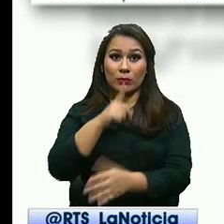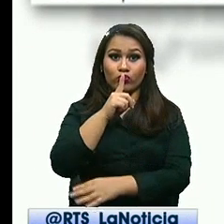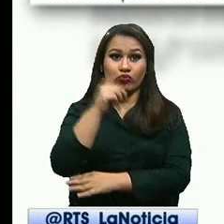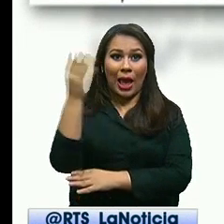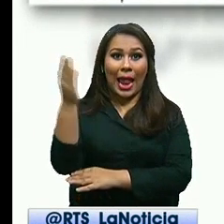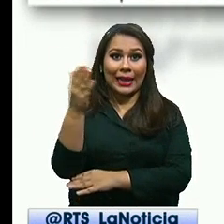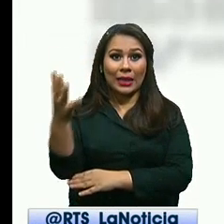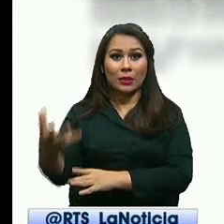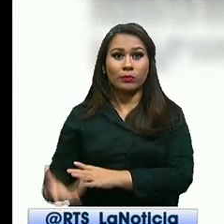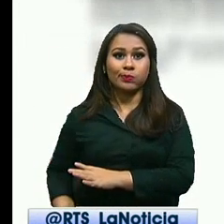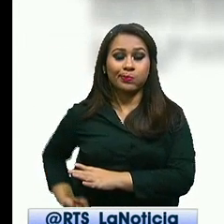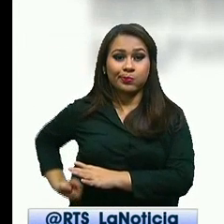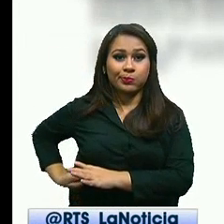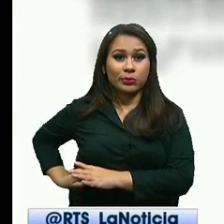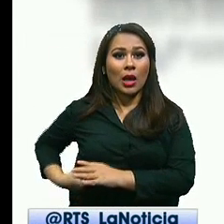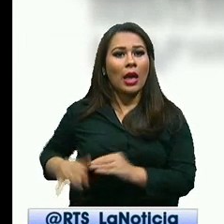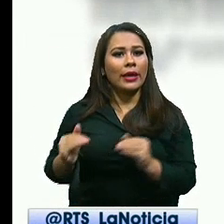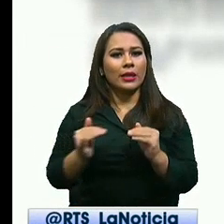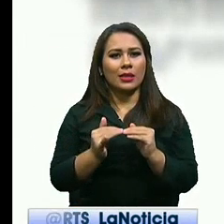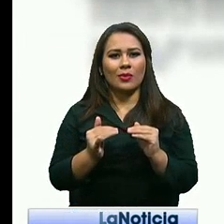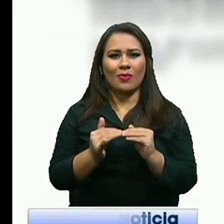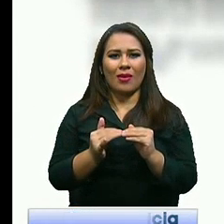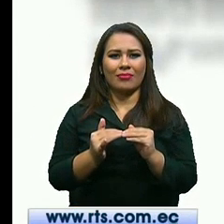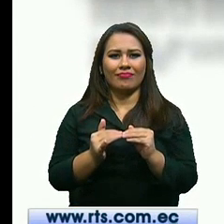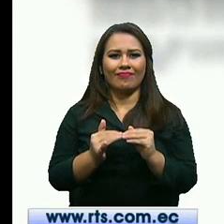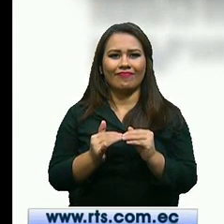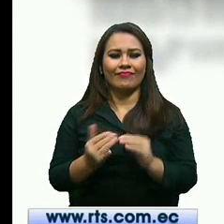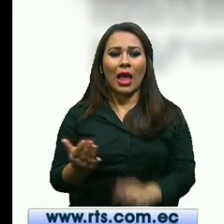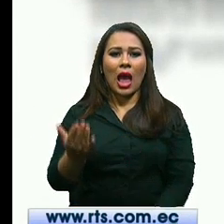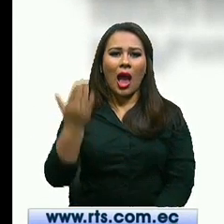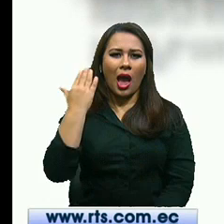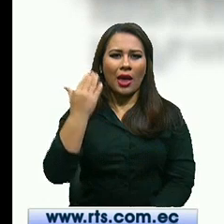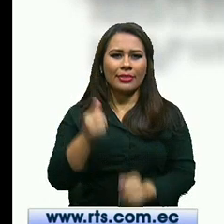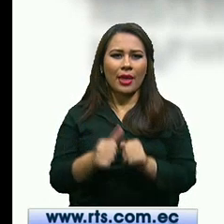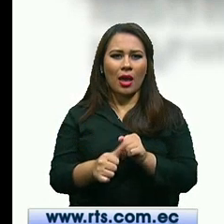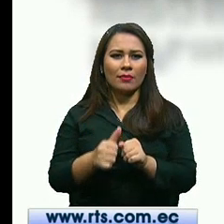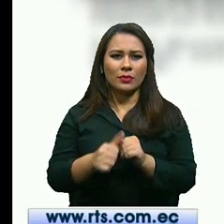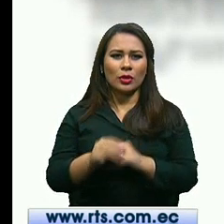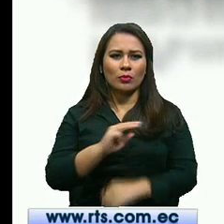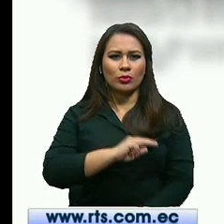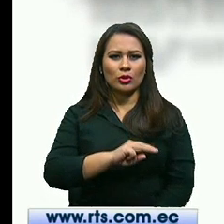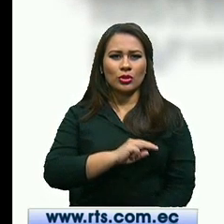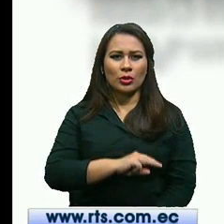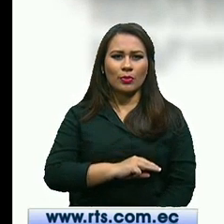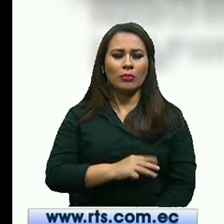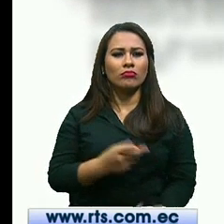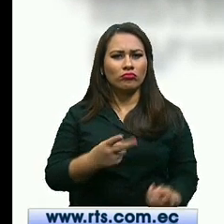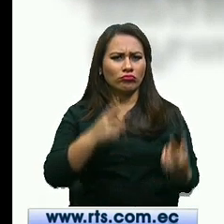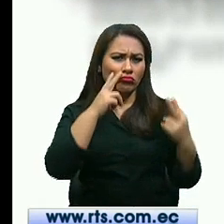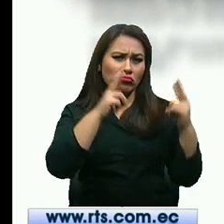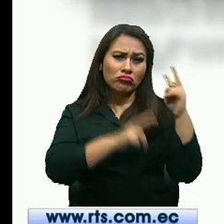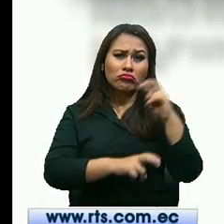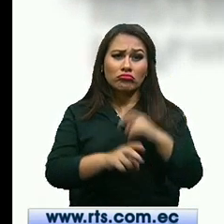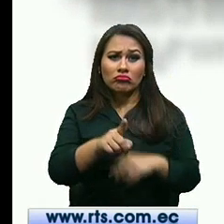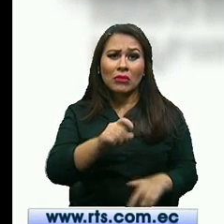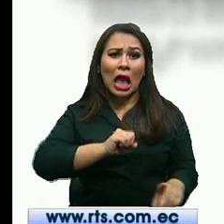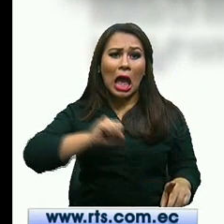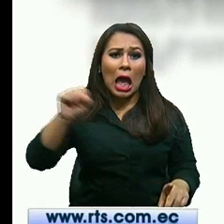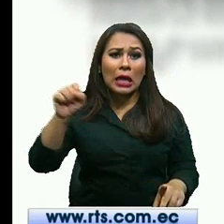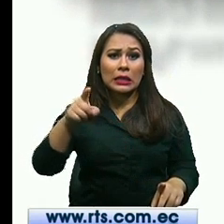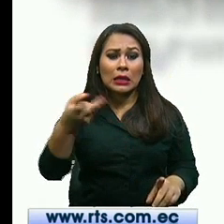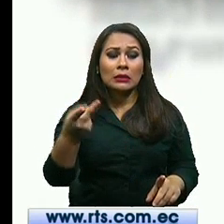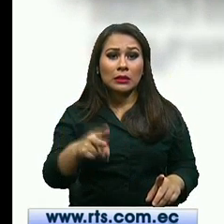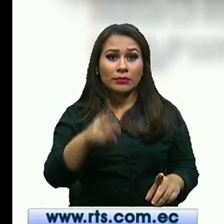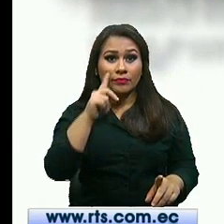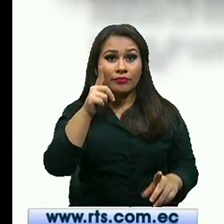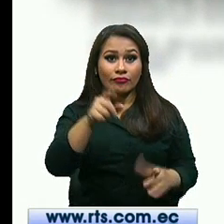administración municipal. De igual manera, fue durante la anterior administración municipal en la que se calificó a los consorcios finalistas precalificados